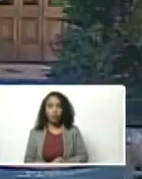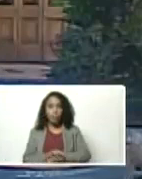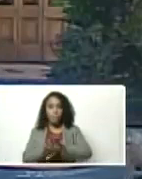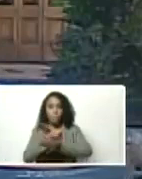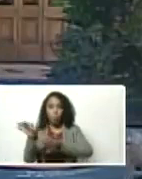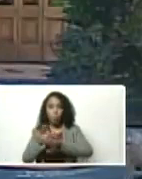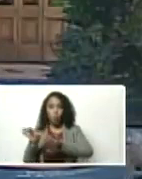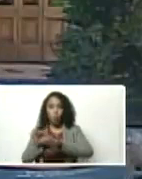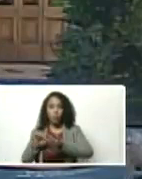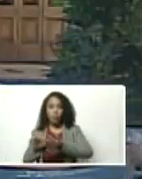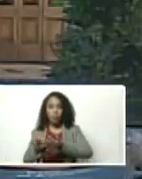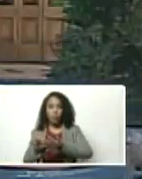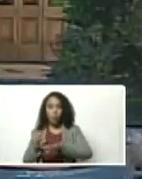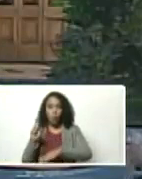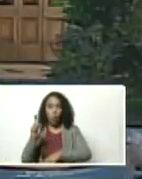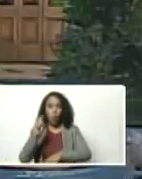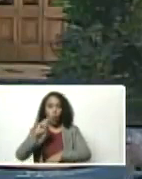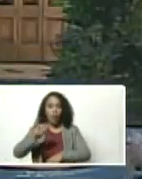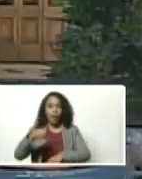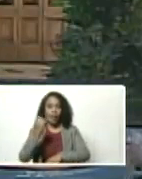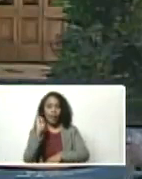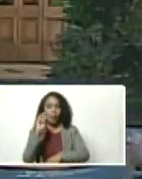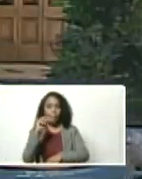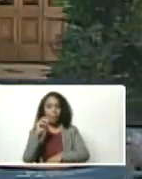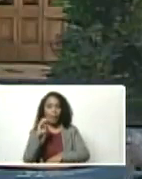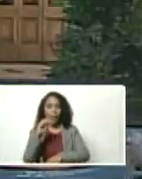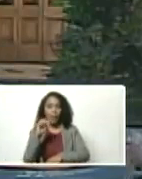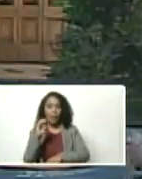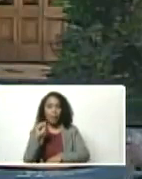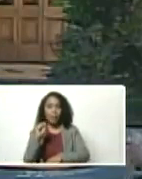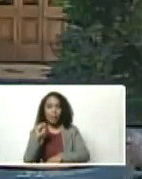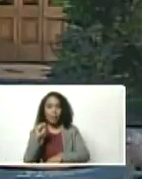municipio Jiménez. Bajamos hacia Quíbor.